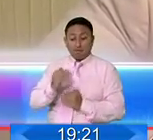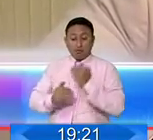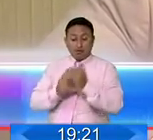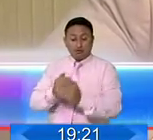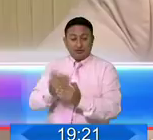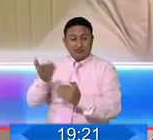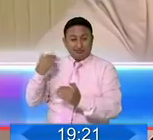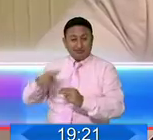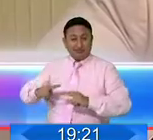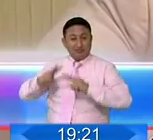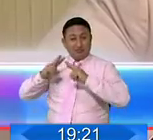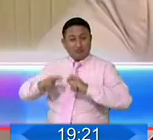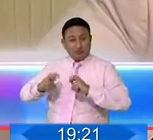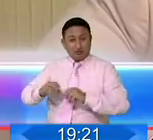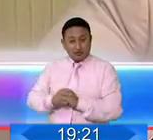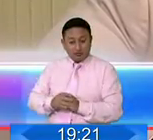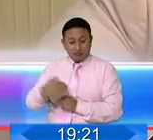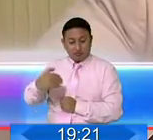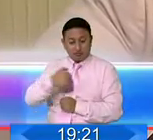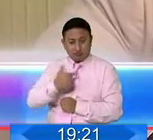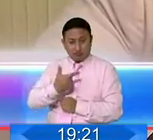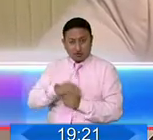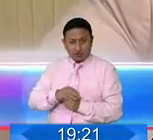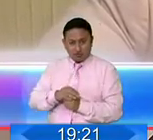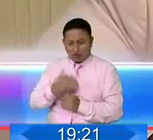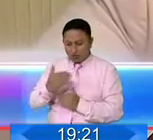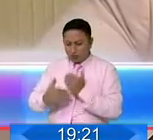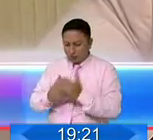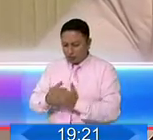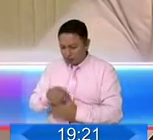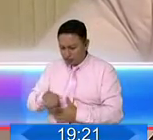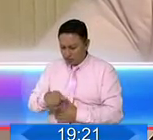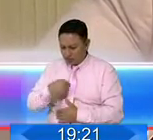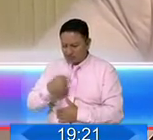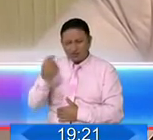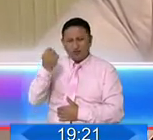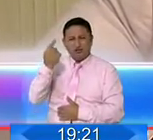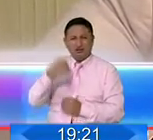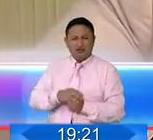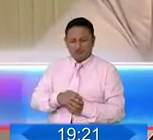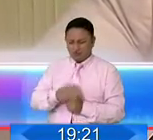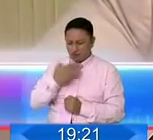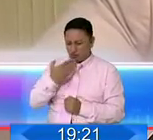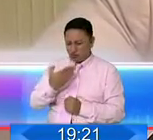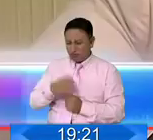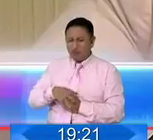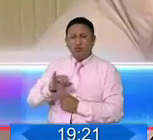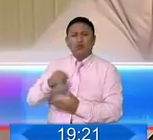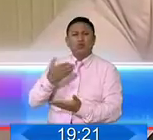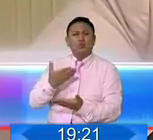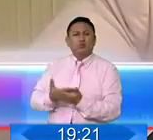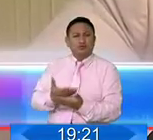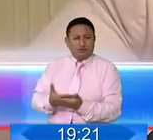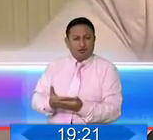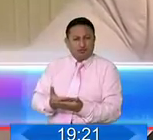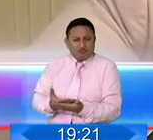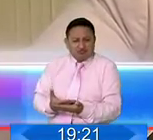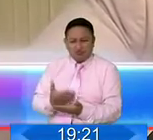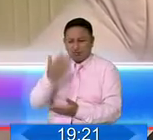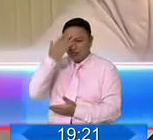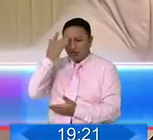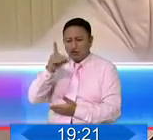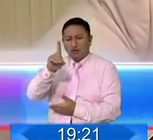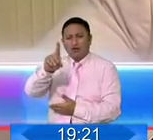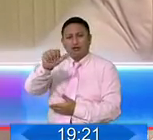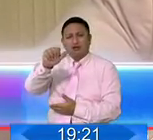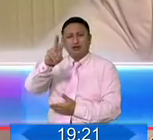investigativo a nosotros no nos conduce a entender ni justificar por qué pudo haber llegado David a